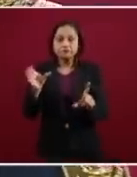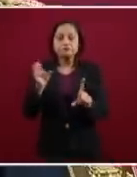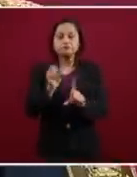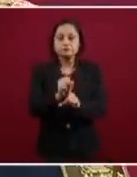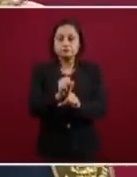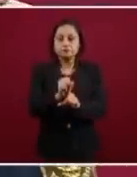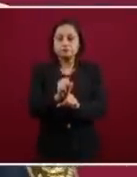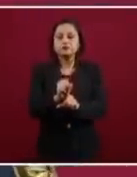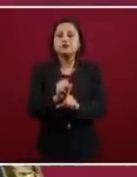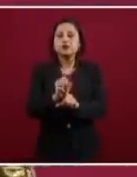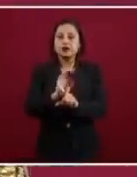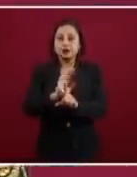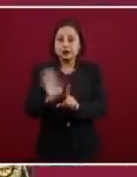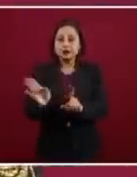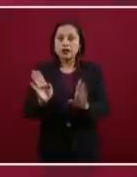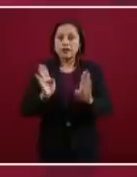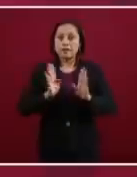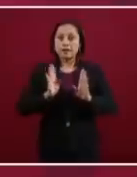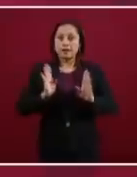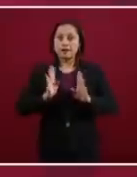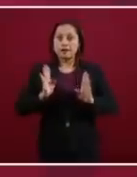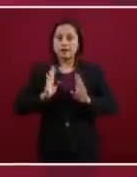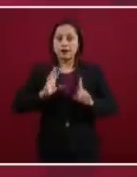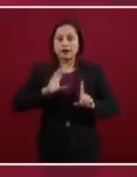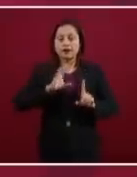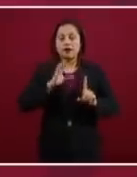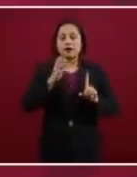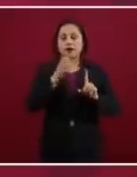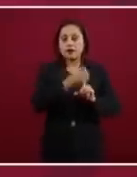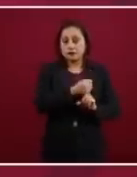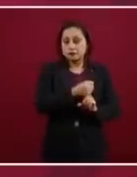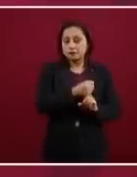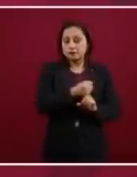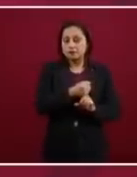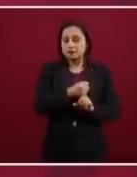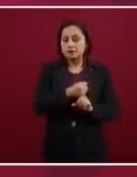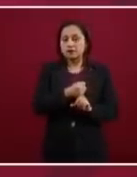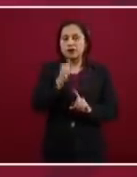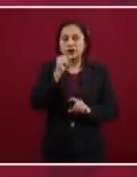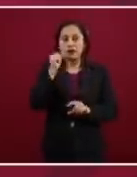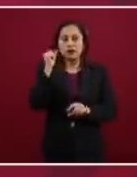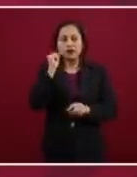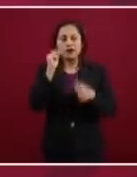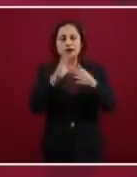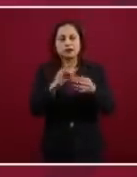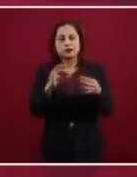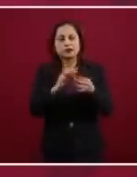militar retenido ayer lo mencionamos en la